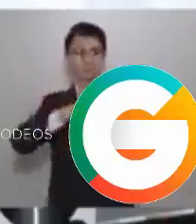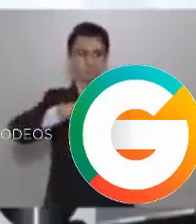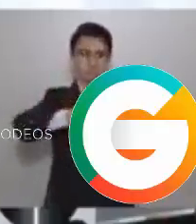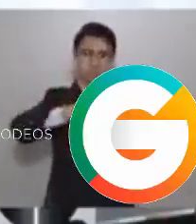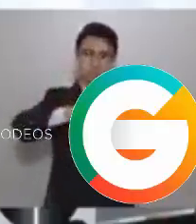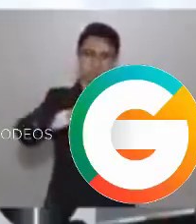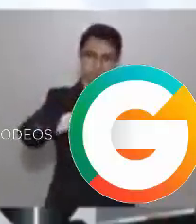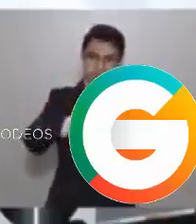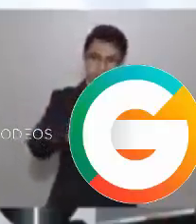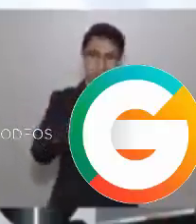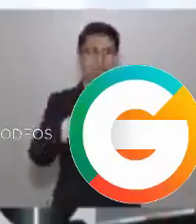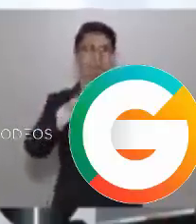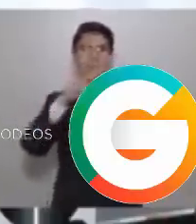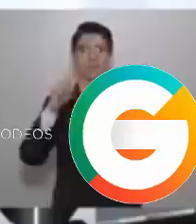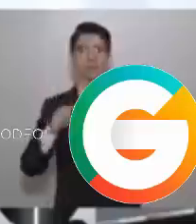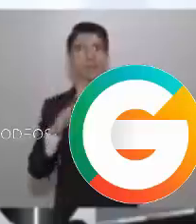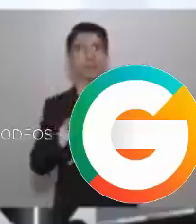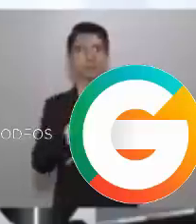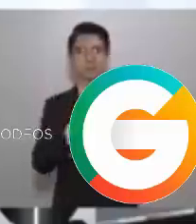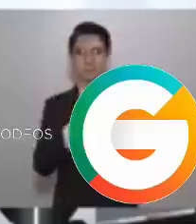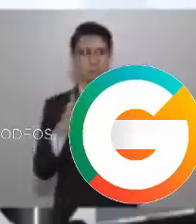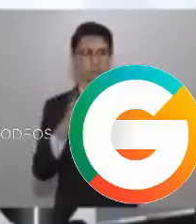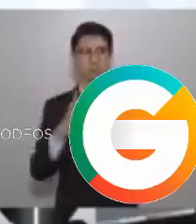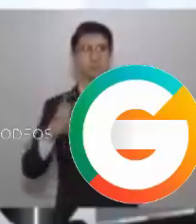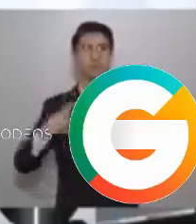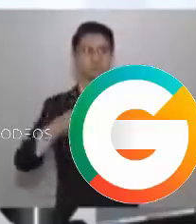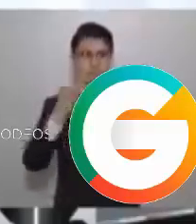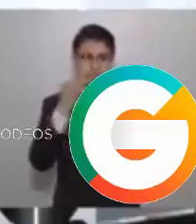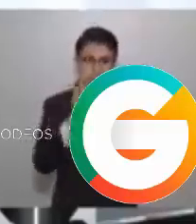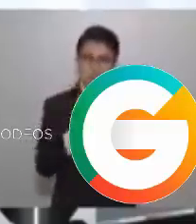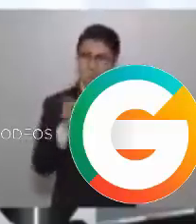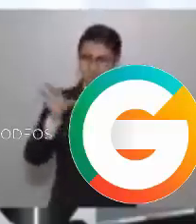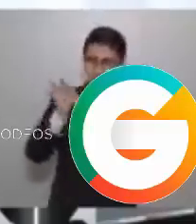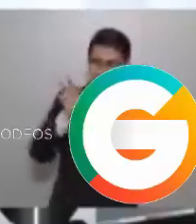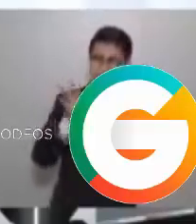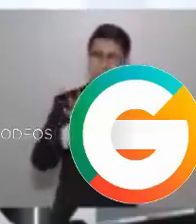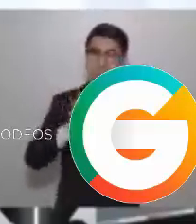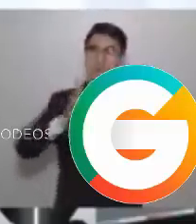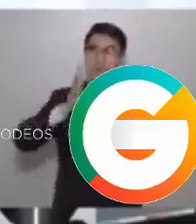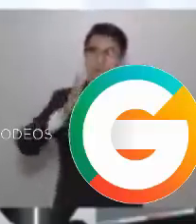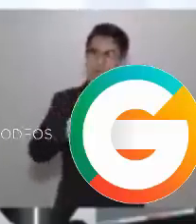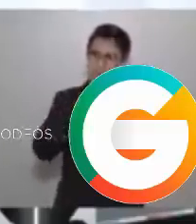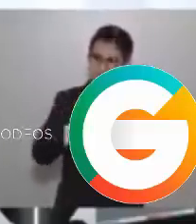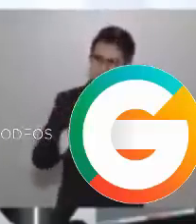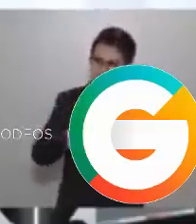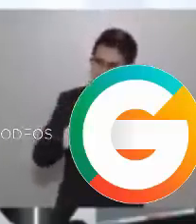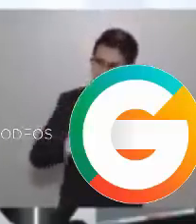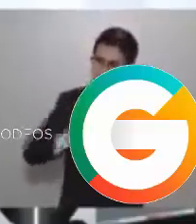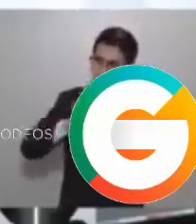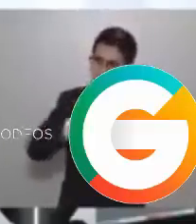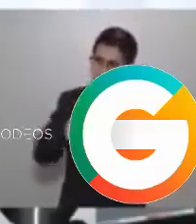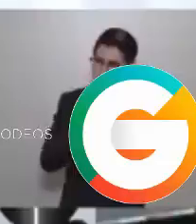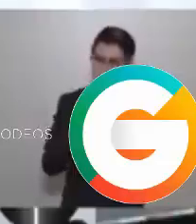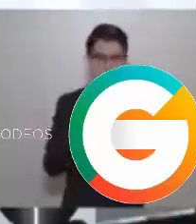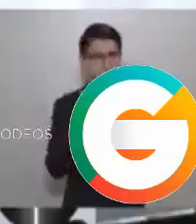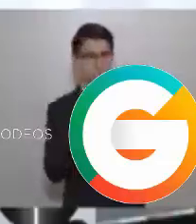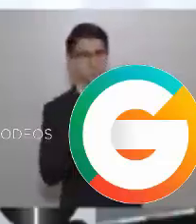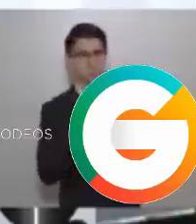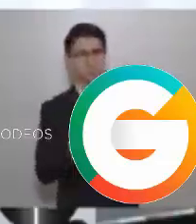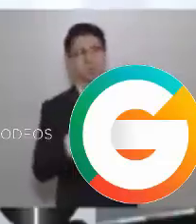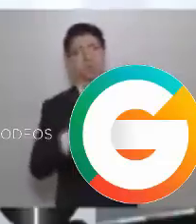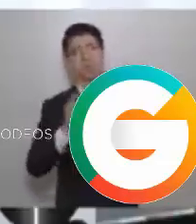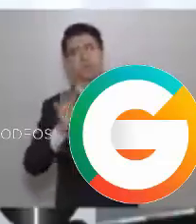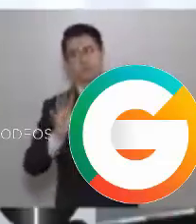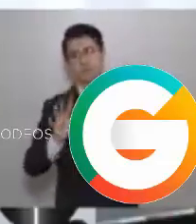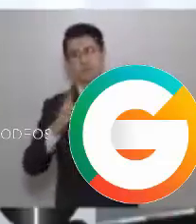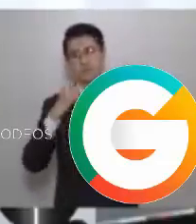de inteligencia. Creemos que estas personas muy probablemente ya no se encuentran desde luego en el